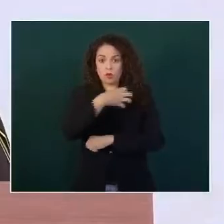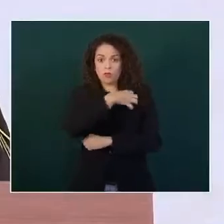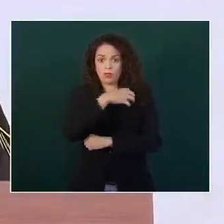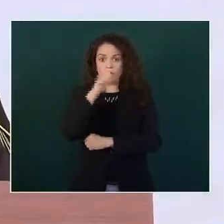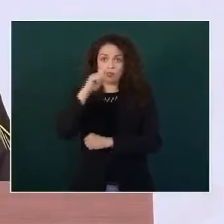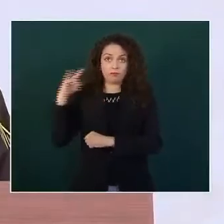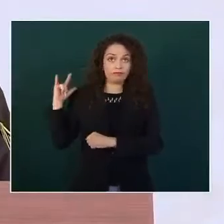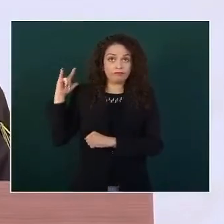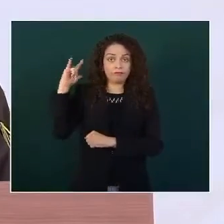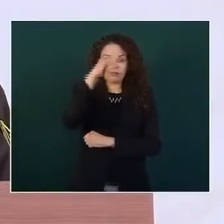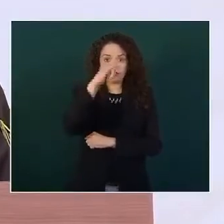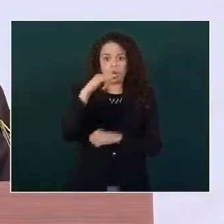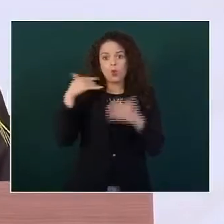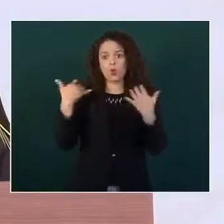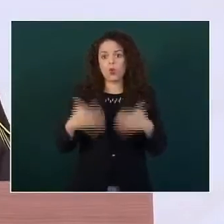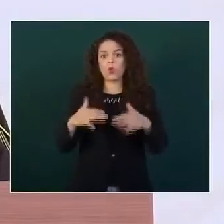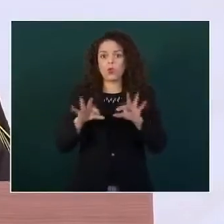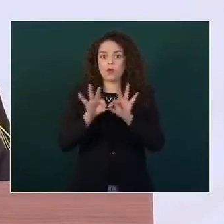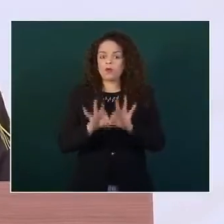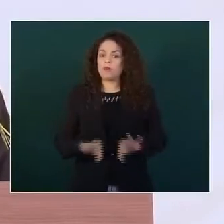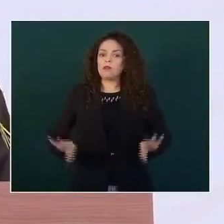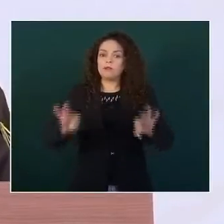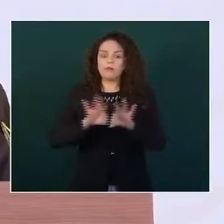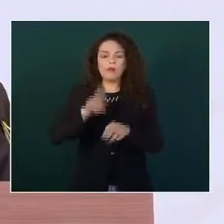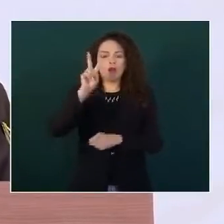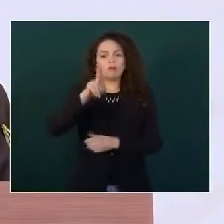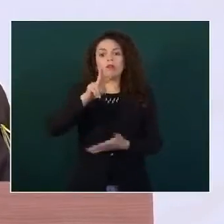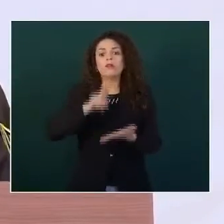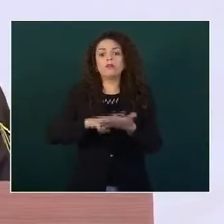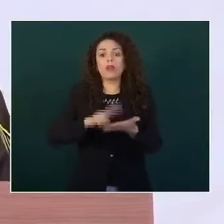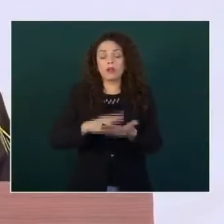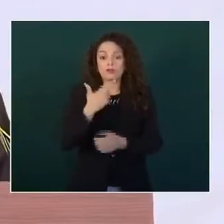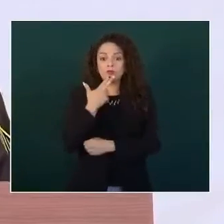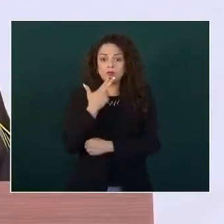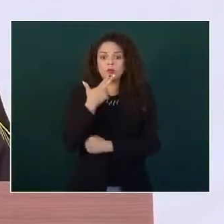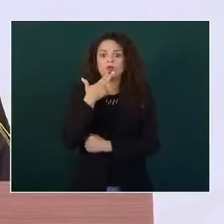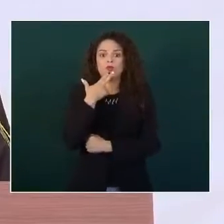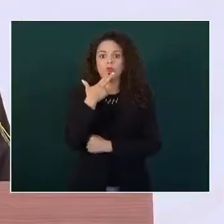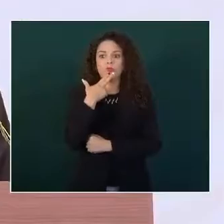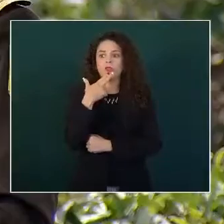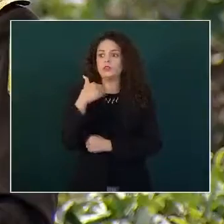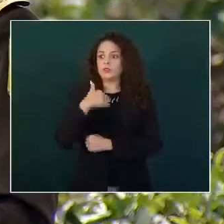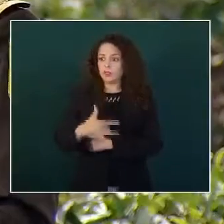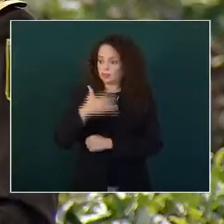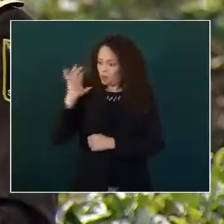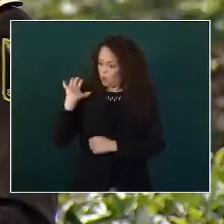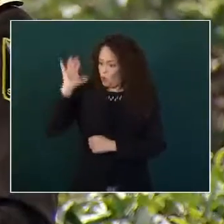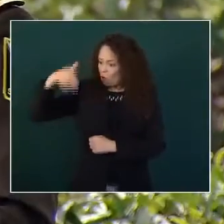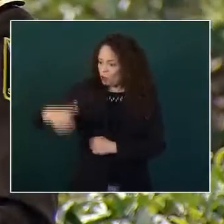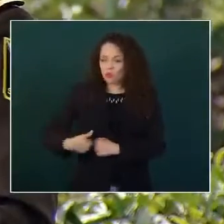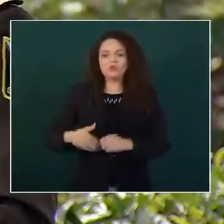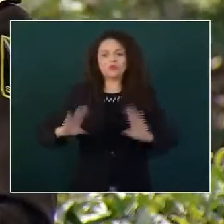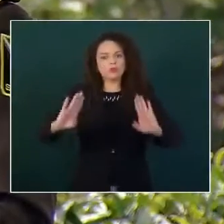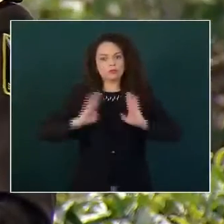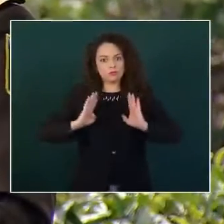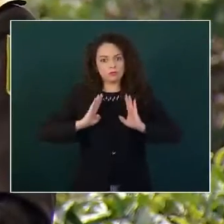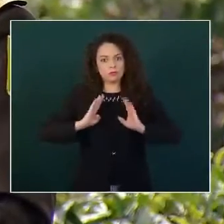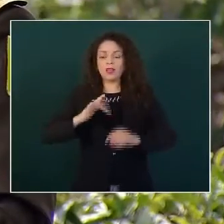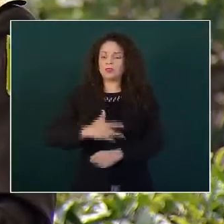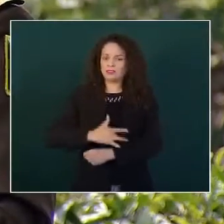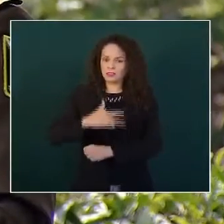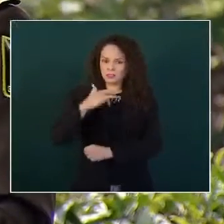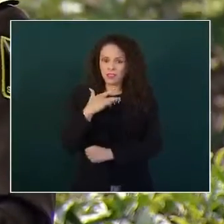gran distinción que mucho valoro, que me honra como soldado y me orgullece como